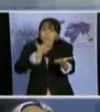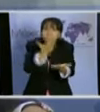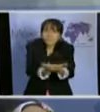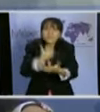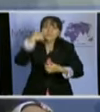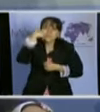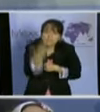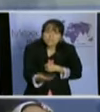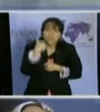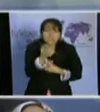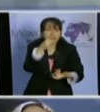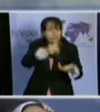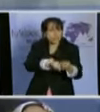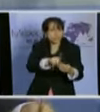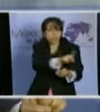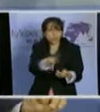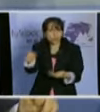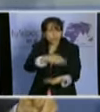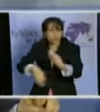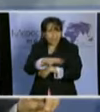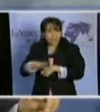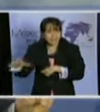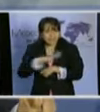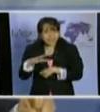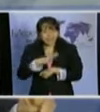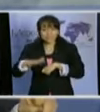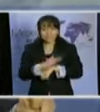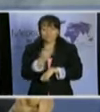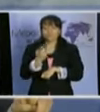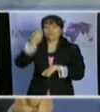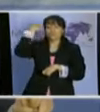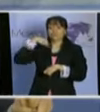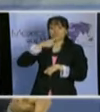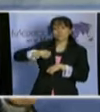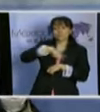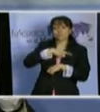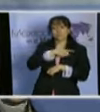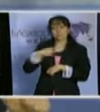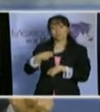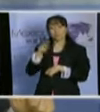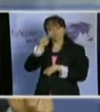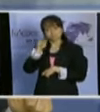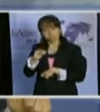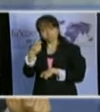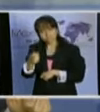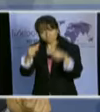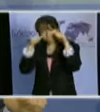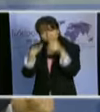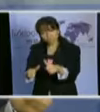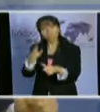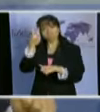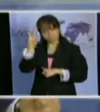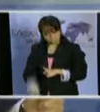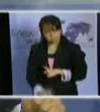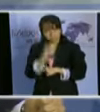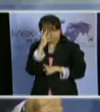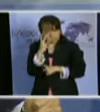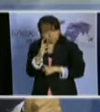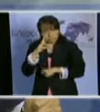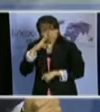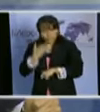con la sociedad civil. Tomar la seriedad de la sociedad civil y de sus representantes como punto de